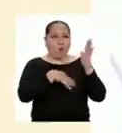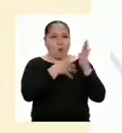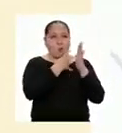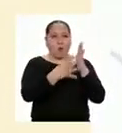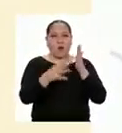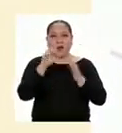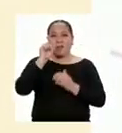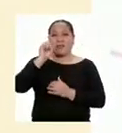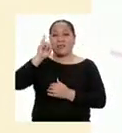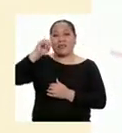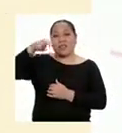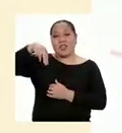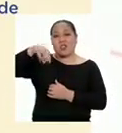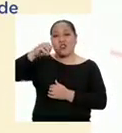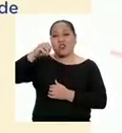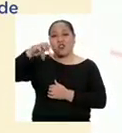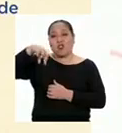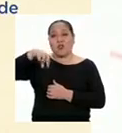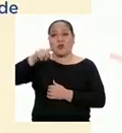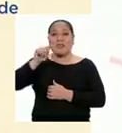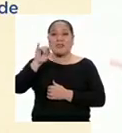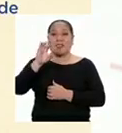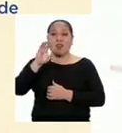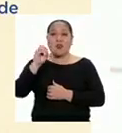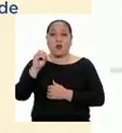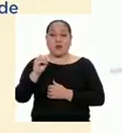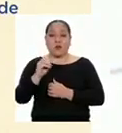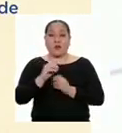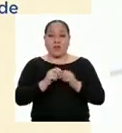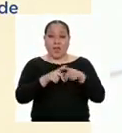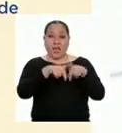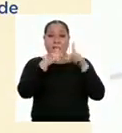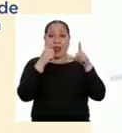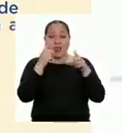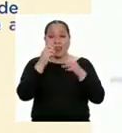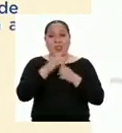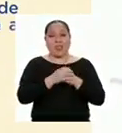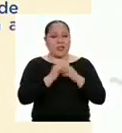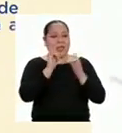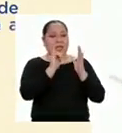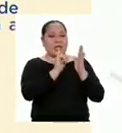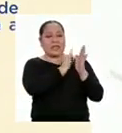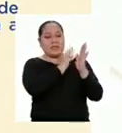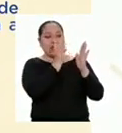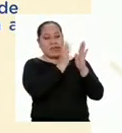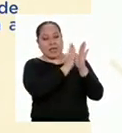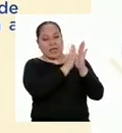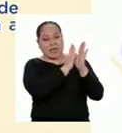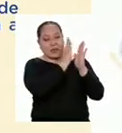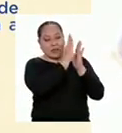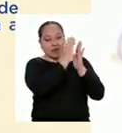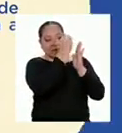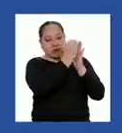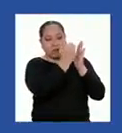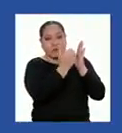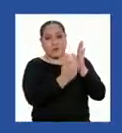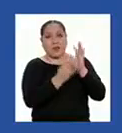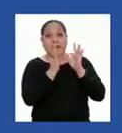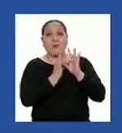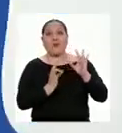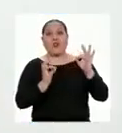organizar los conceptos gráficamente, de lo general a lo particular, de izquierda a derecha y en orden jerárquico.